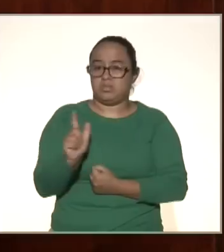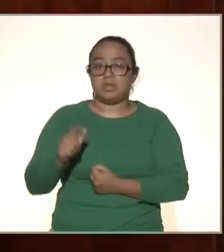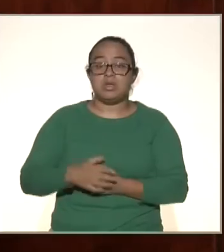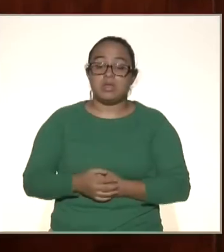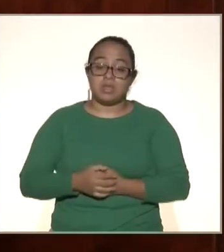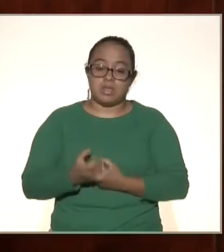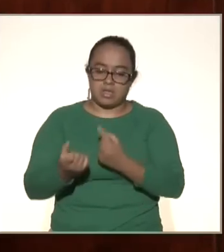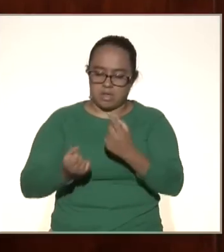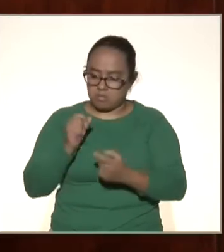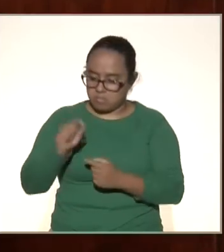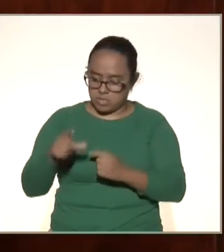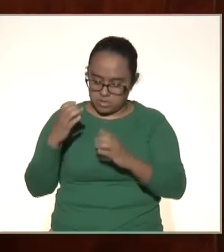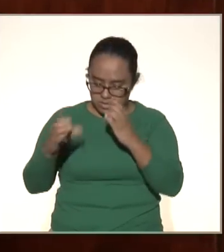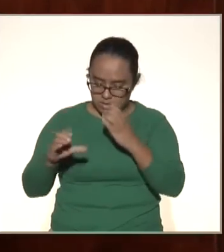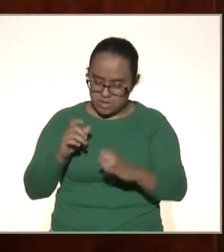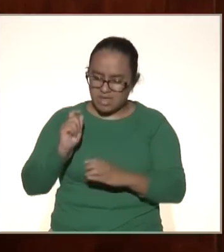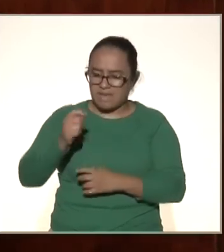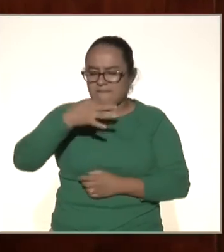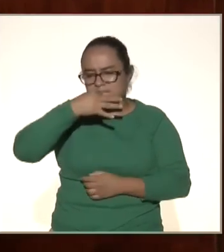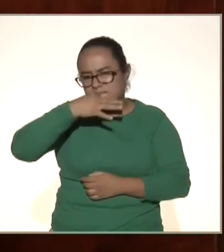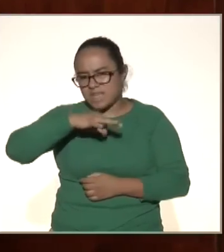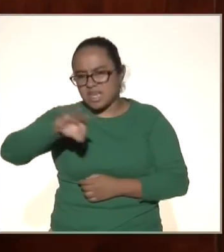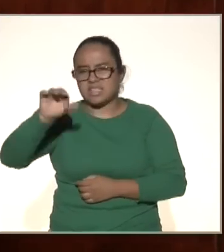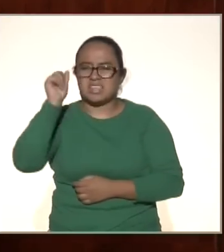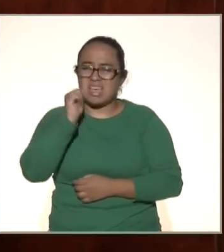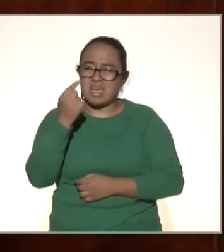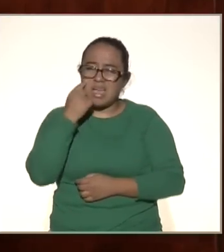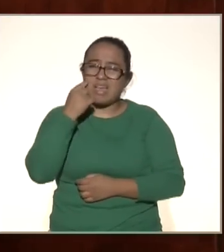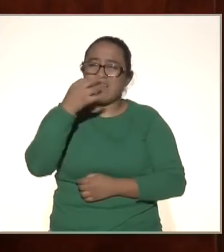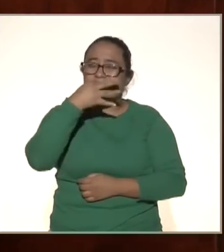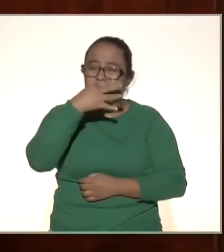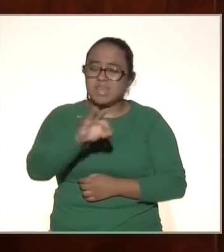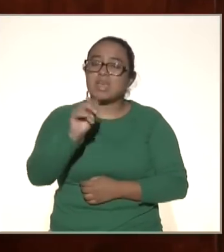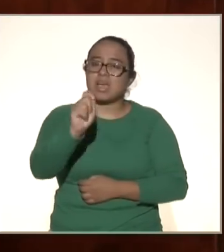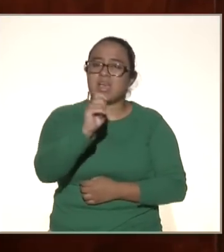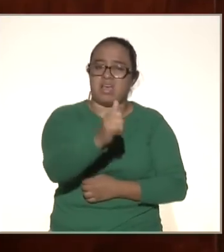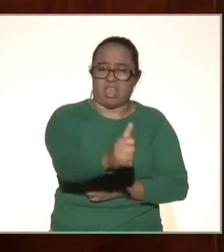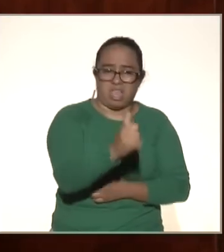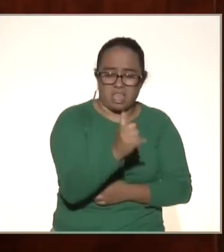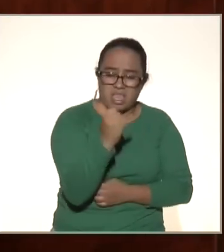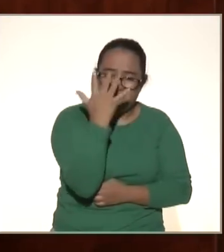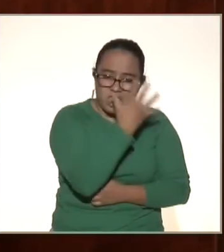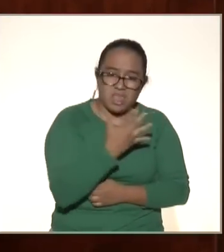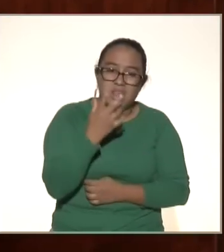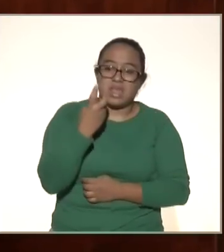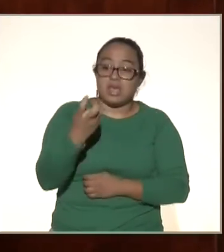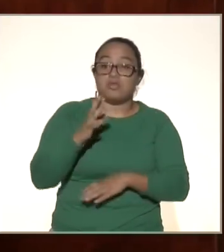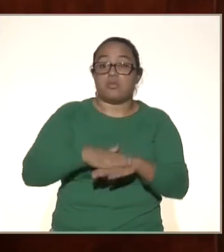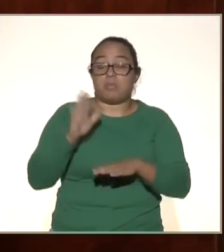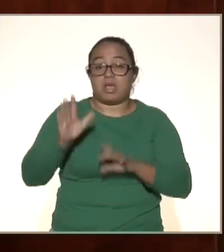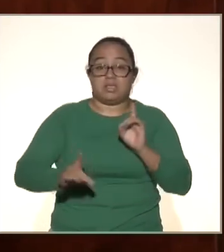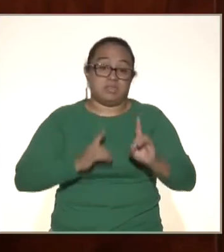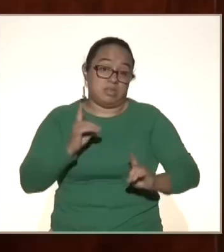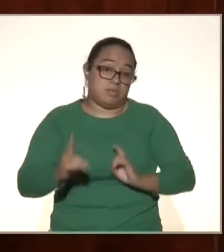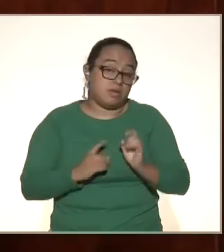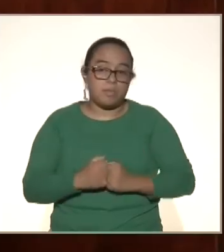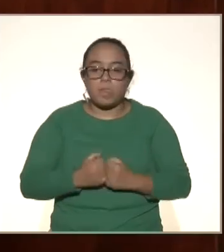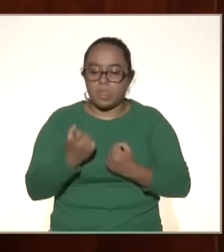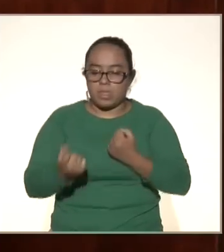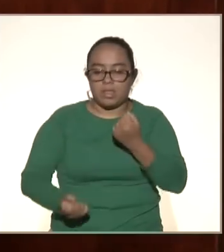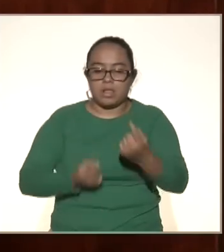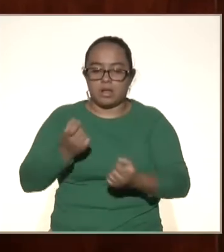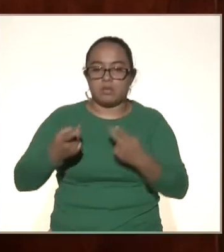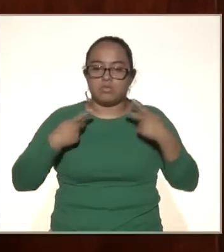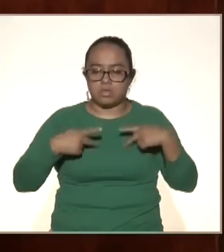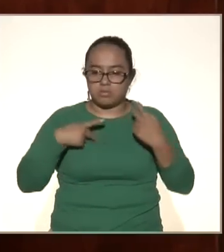se repiten respecto, obviamente son fiestas, usualmente en la fiesta se asocia con alcohol, que es parte de la diversión. A algunas personas ya les llega